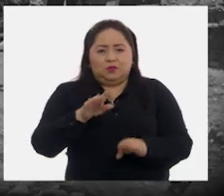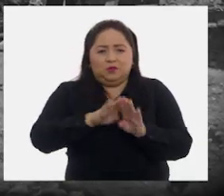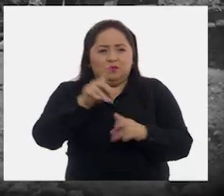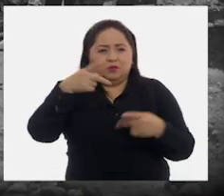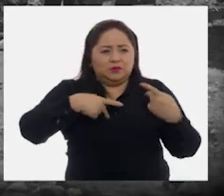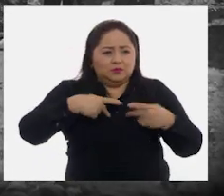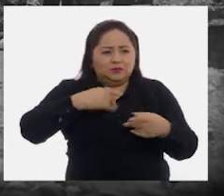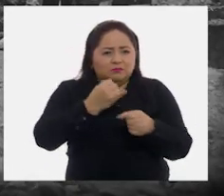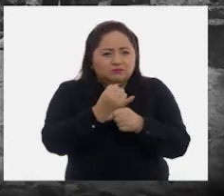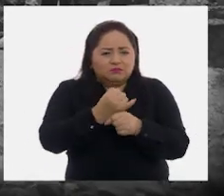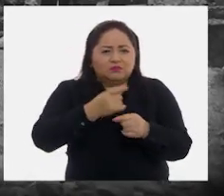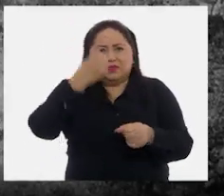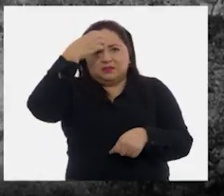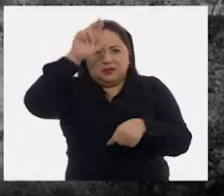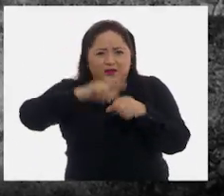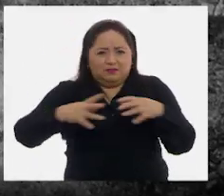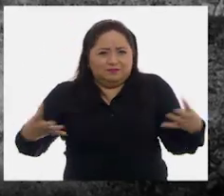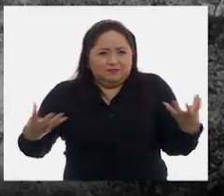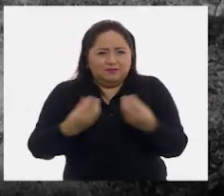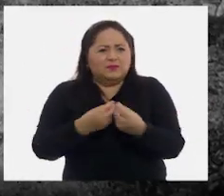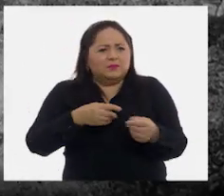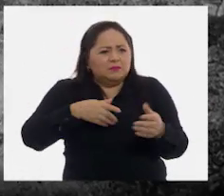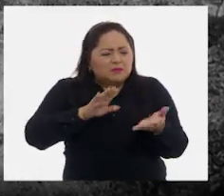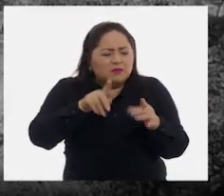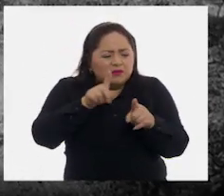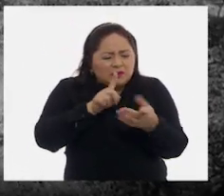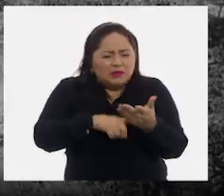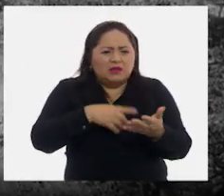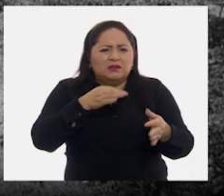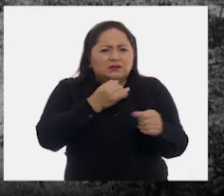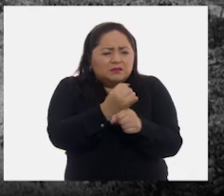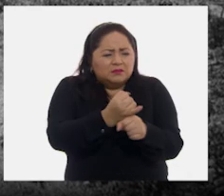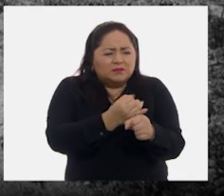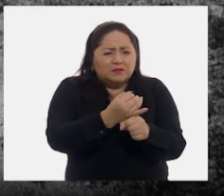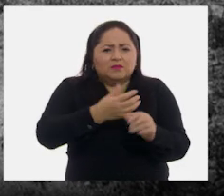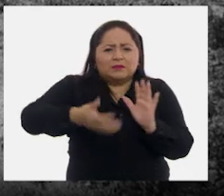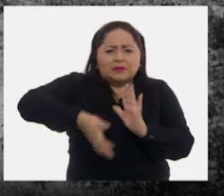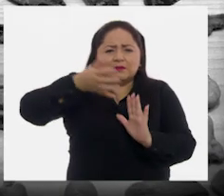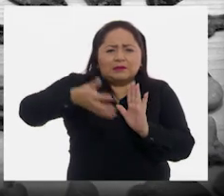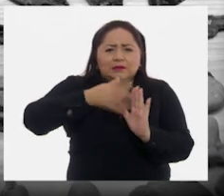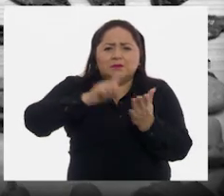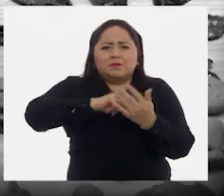arqueólogos mexicanos y extranjeros realizaban investigaciones y excavaciones en distintas zonas